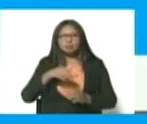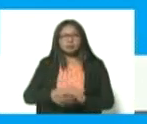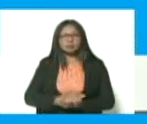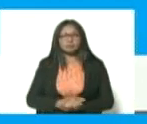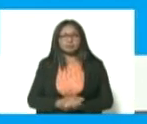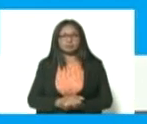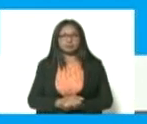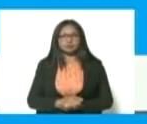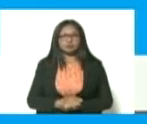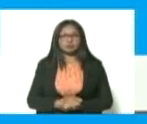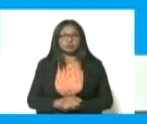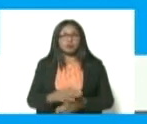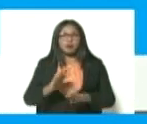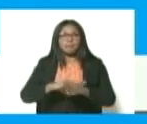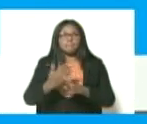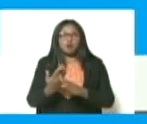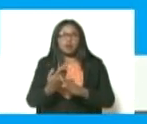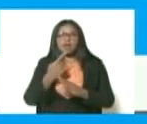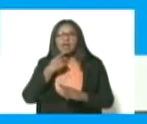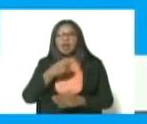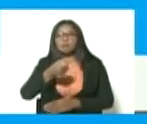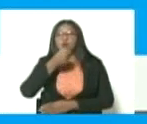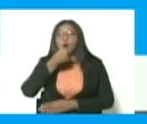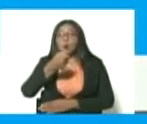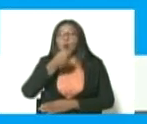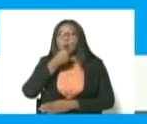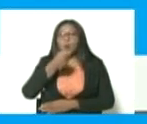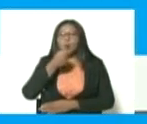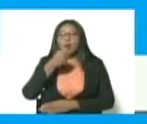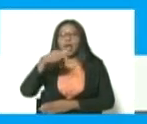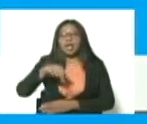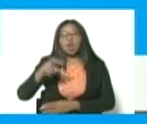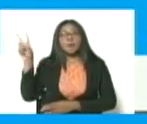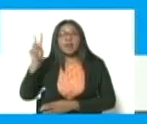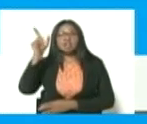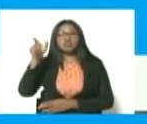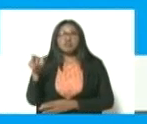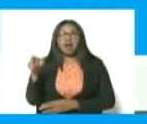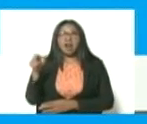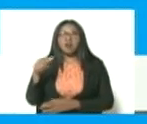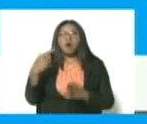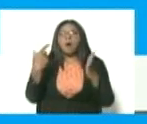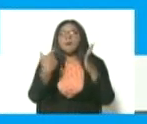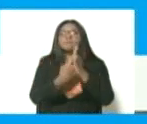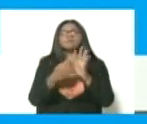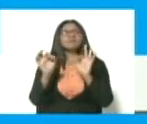haber declarado en varias oportunidades que a los venezolanos no les salía la vacuna,